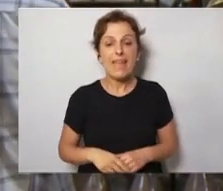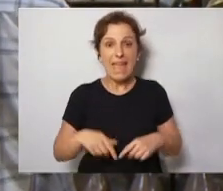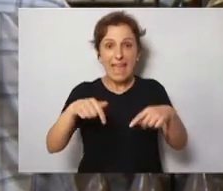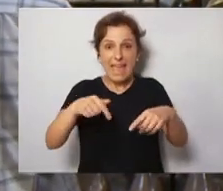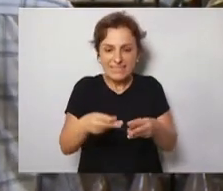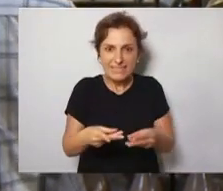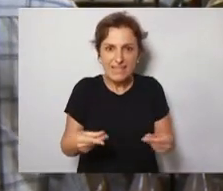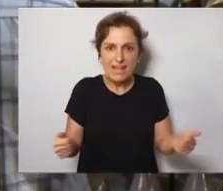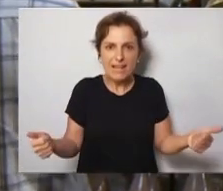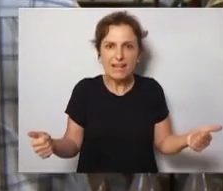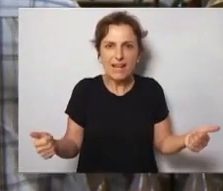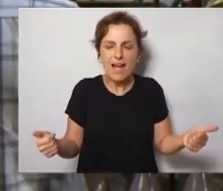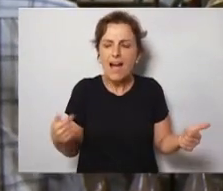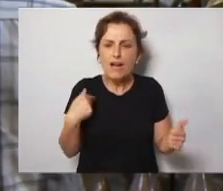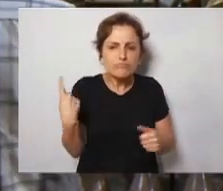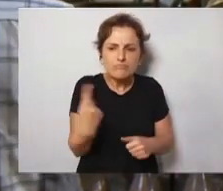somos